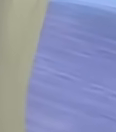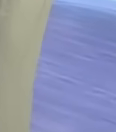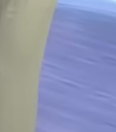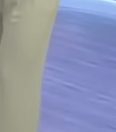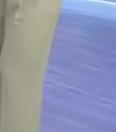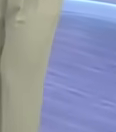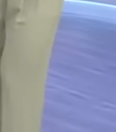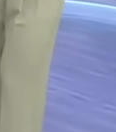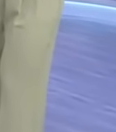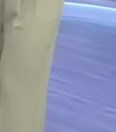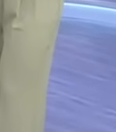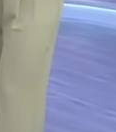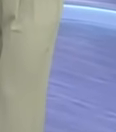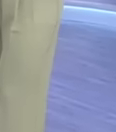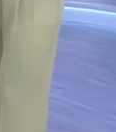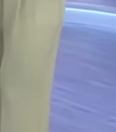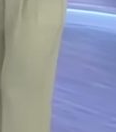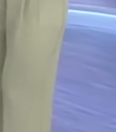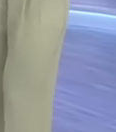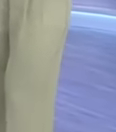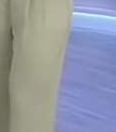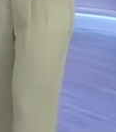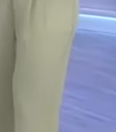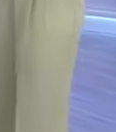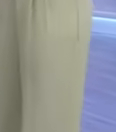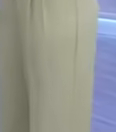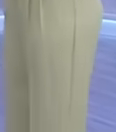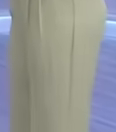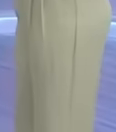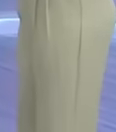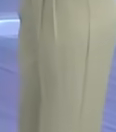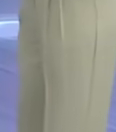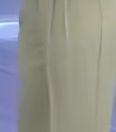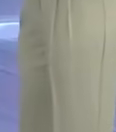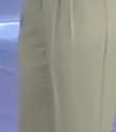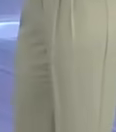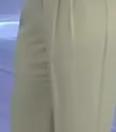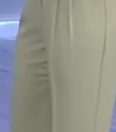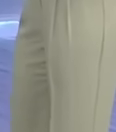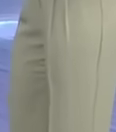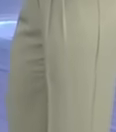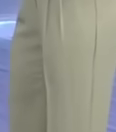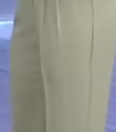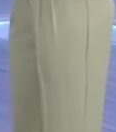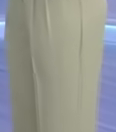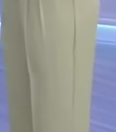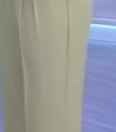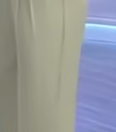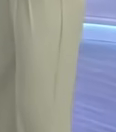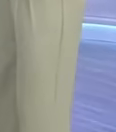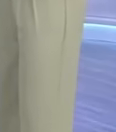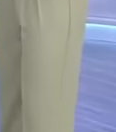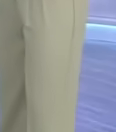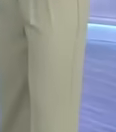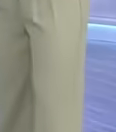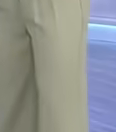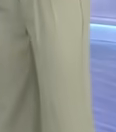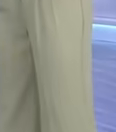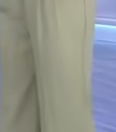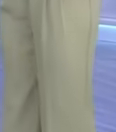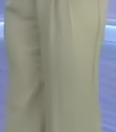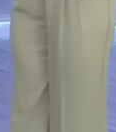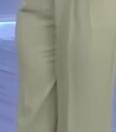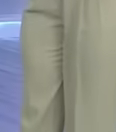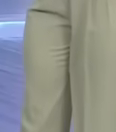la mañana hasta las 5 de la tarde, el servicio se va a suspender en los siguientes sectores. En la cooperativa Proletario Sin Tierra, Abel